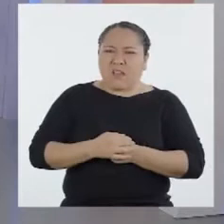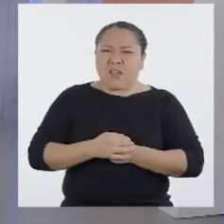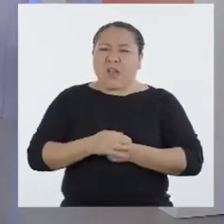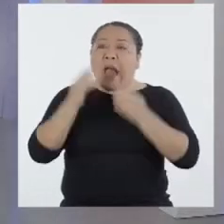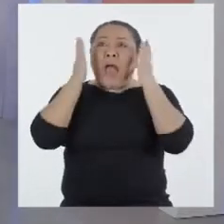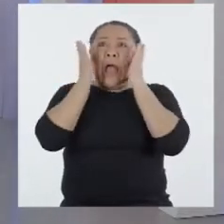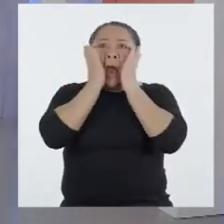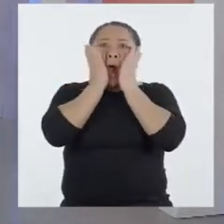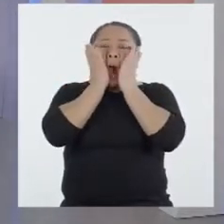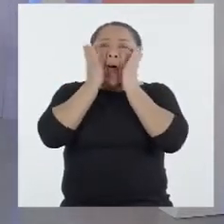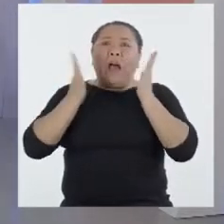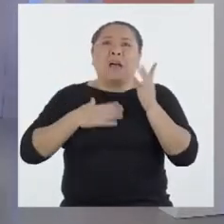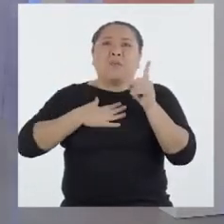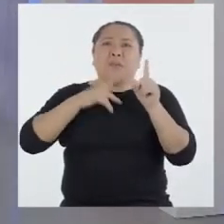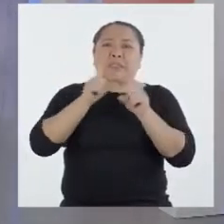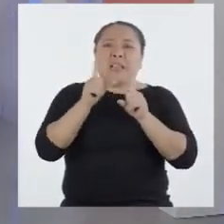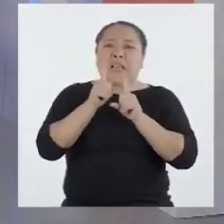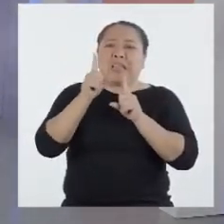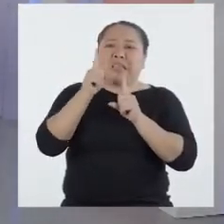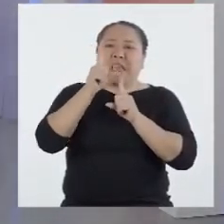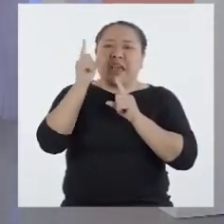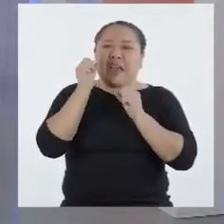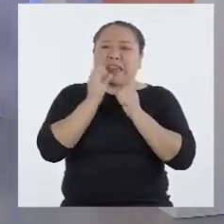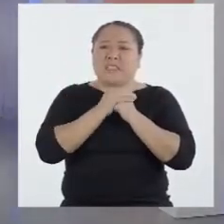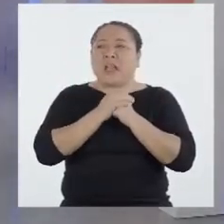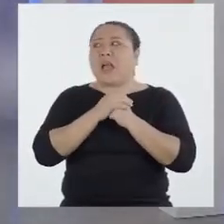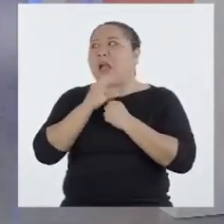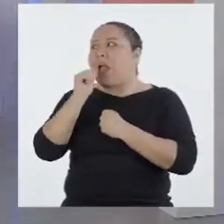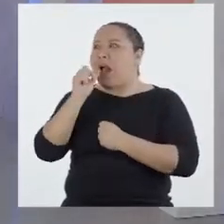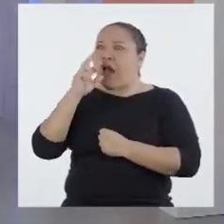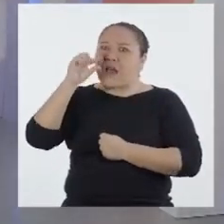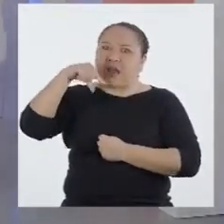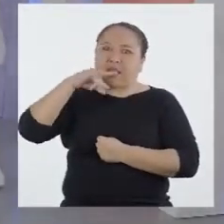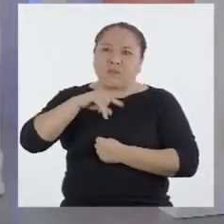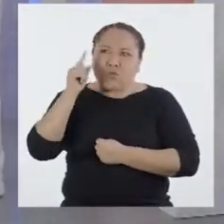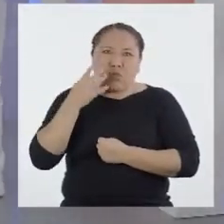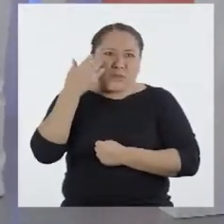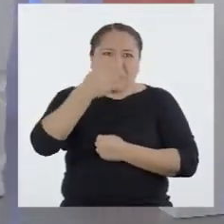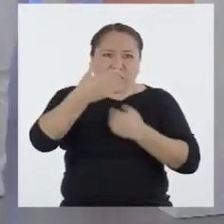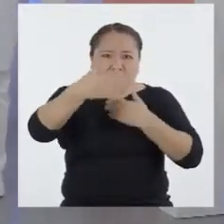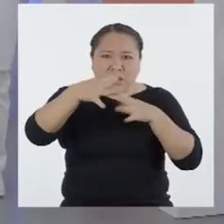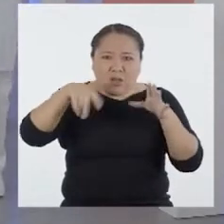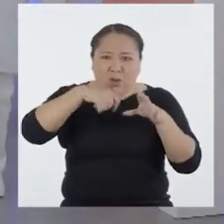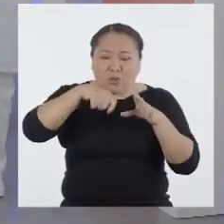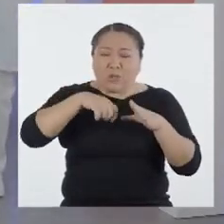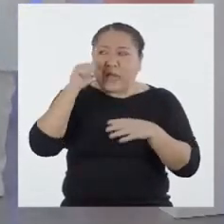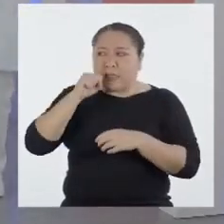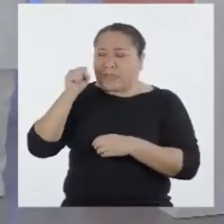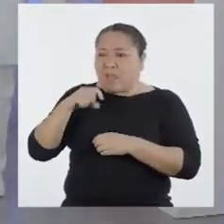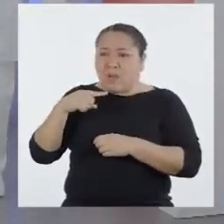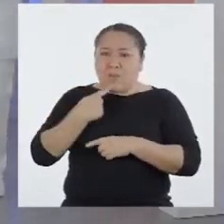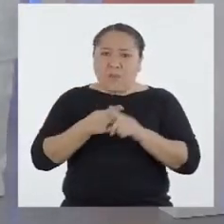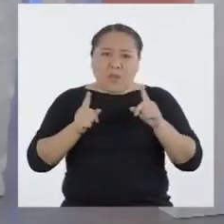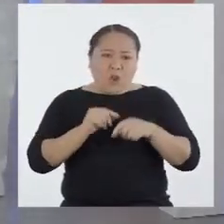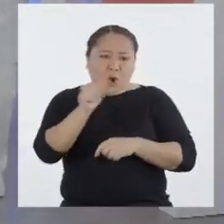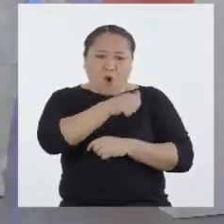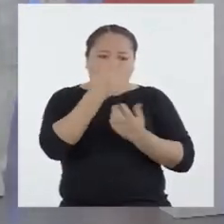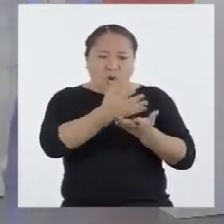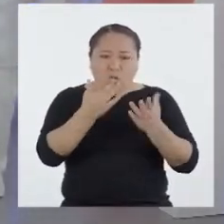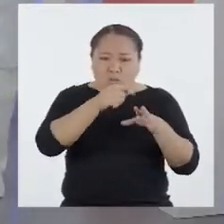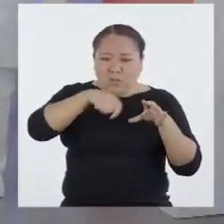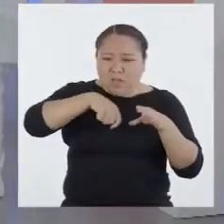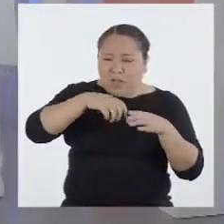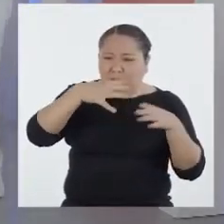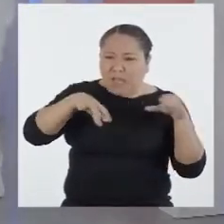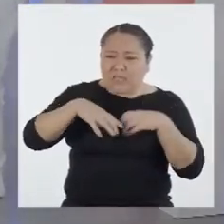¡Ay, no! ¡Mis lentejas! Arqui, ¿no estabas en la cocina? Sí, pero tenía otras cosas